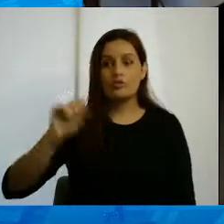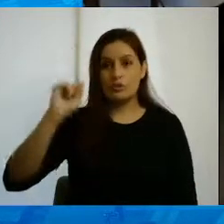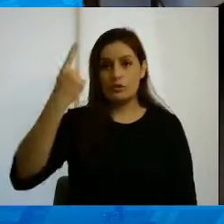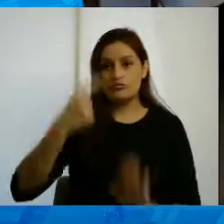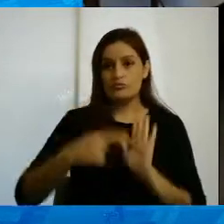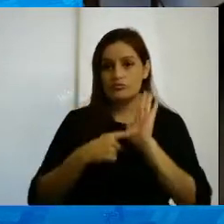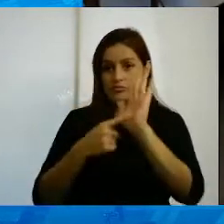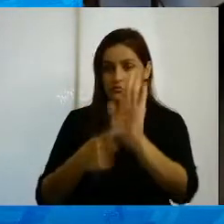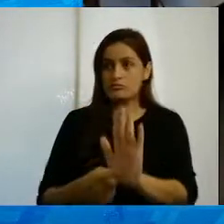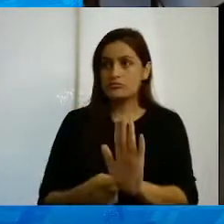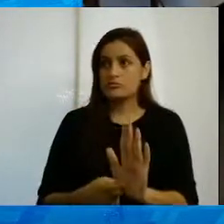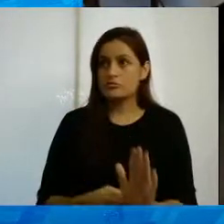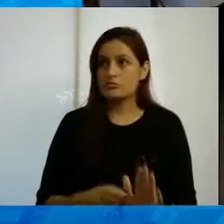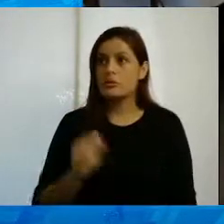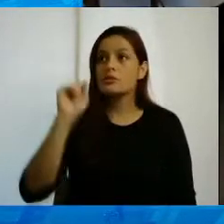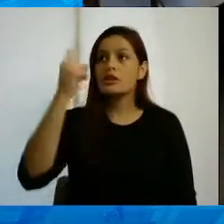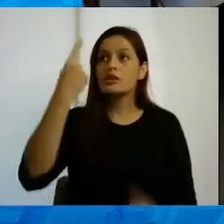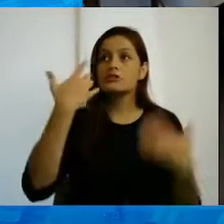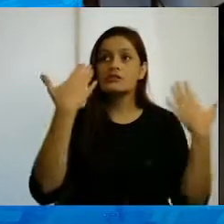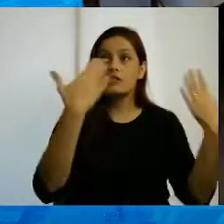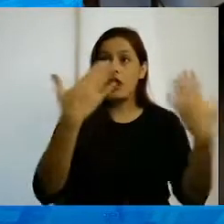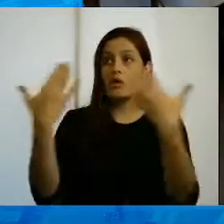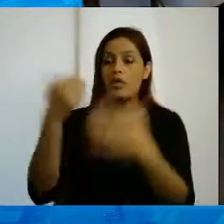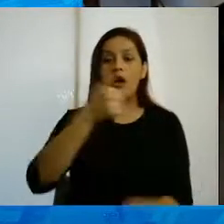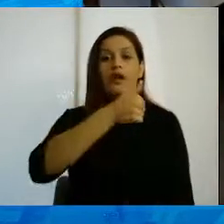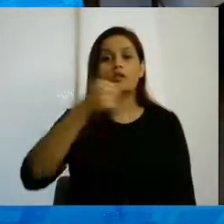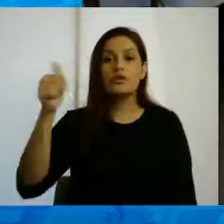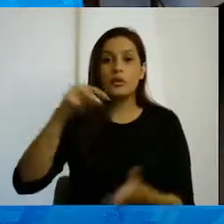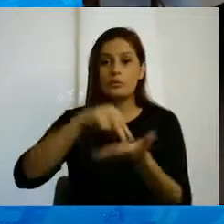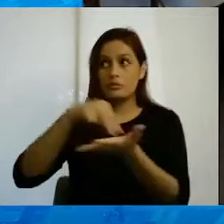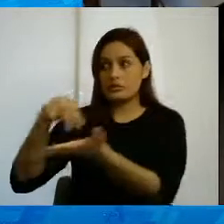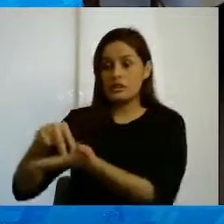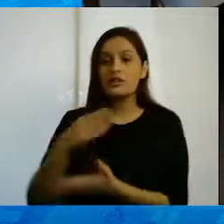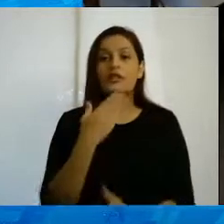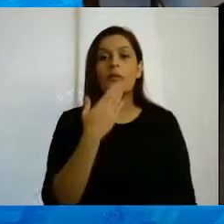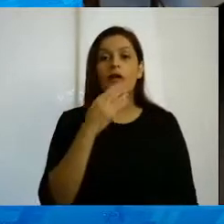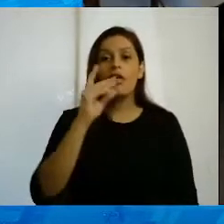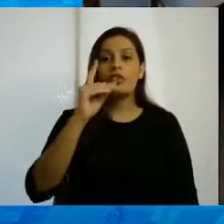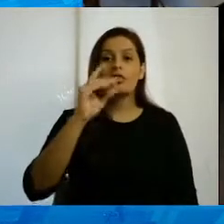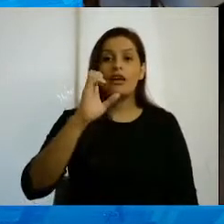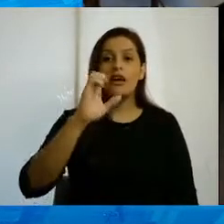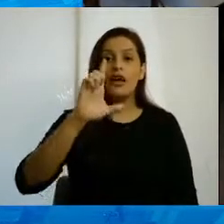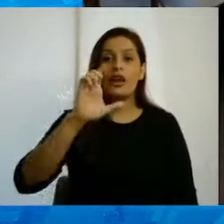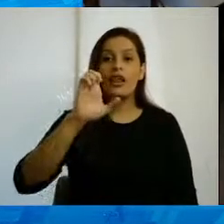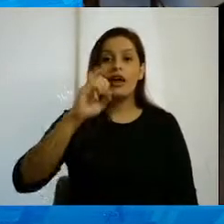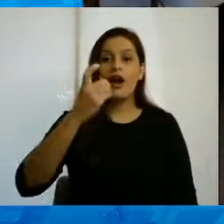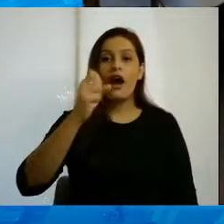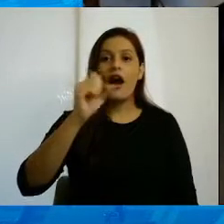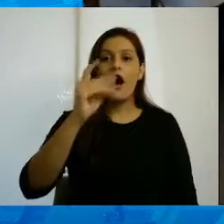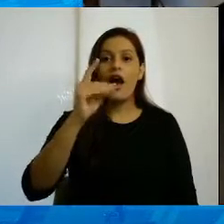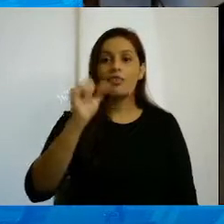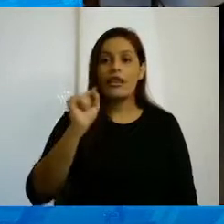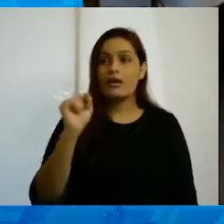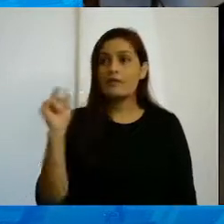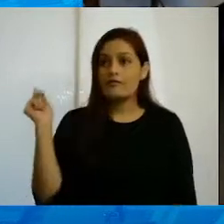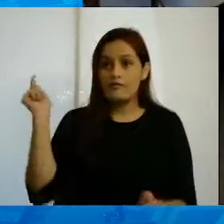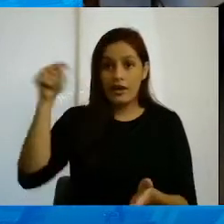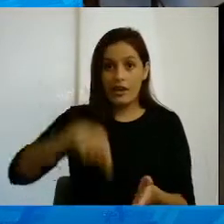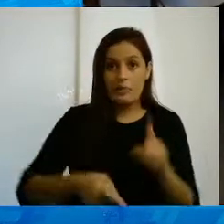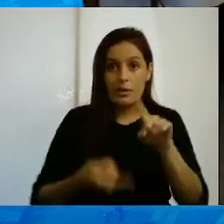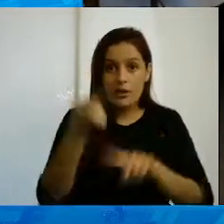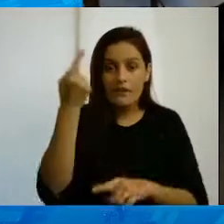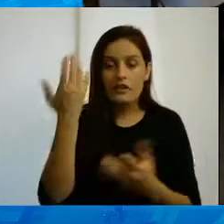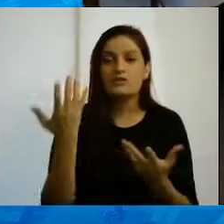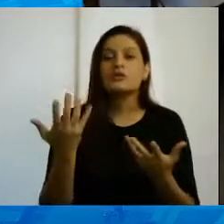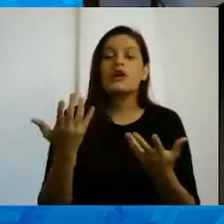Muchas gracias, alcaldesa. Saludar a todos los presentes, a la delegada, agradecer el gesto de estar acá. No habíamos podido tener